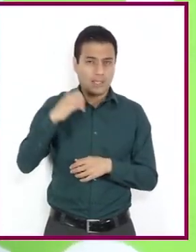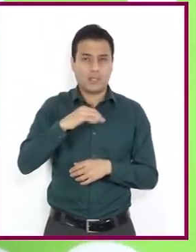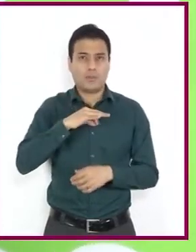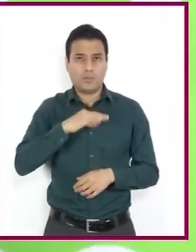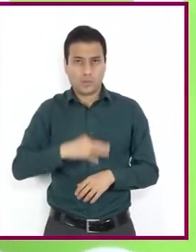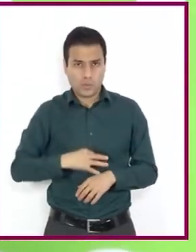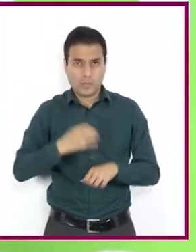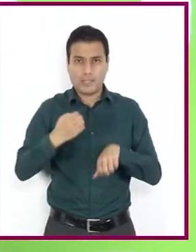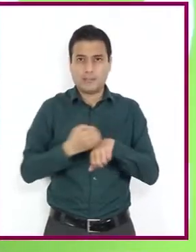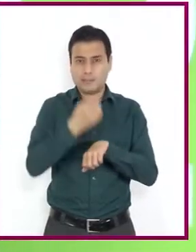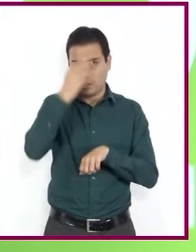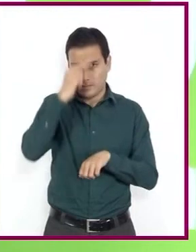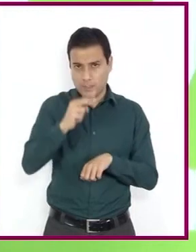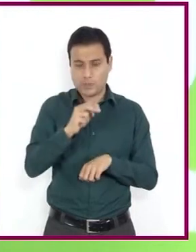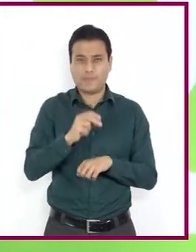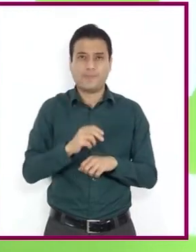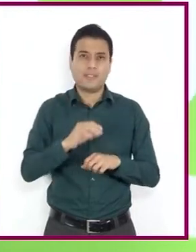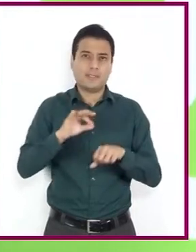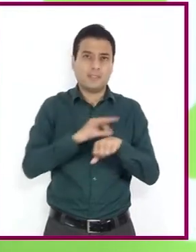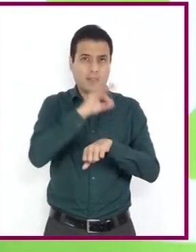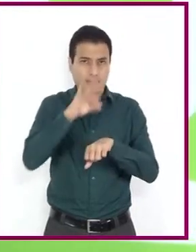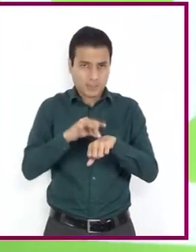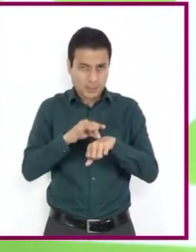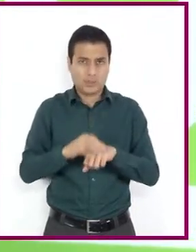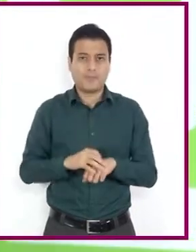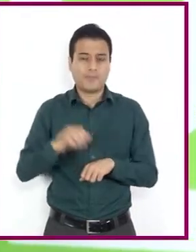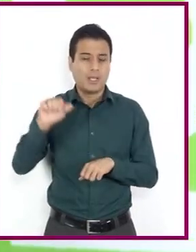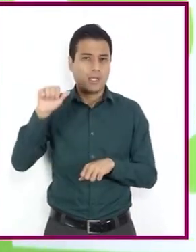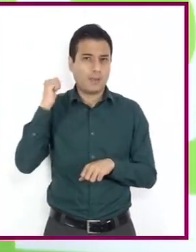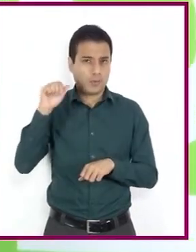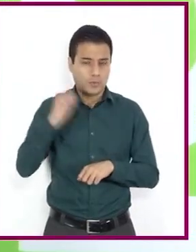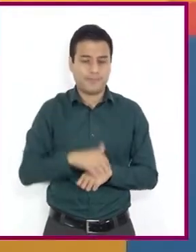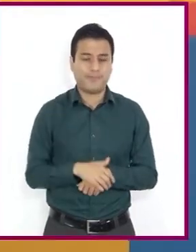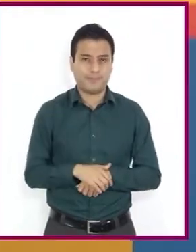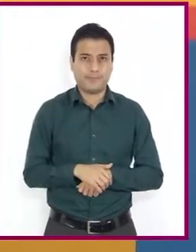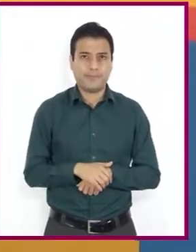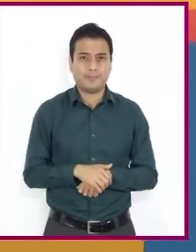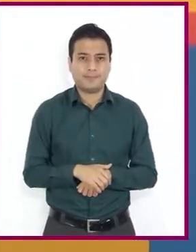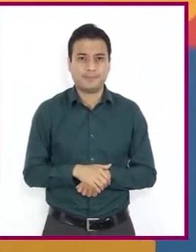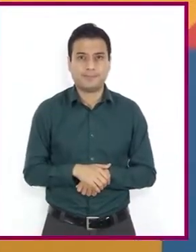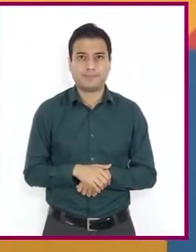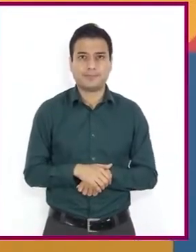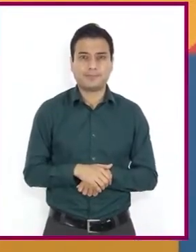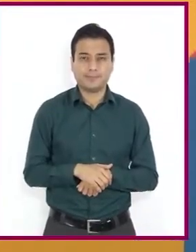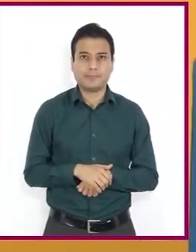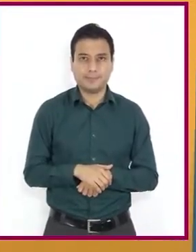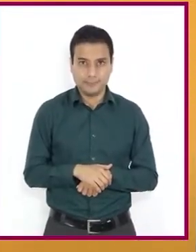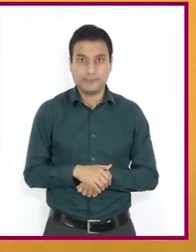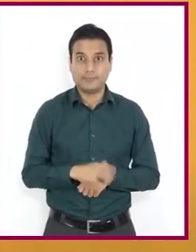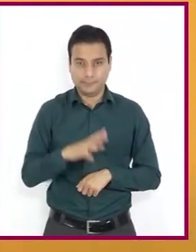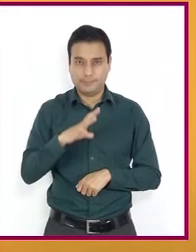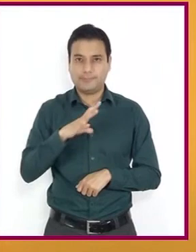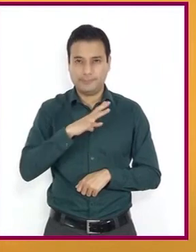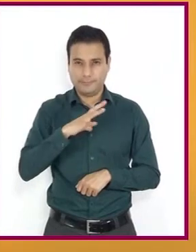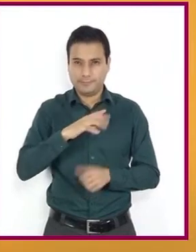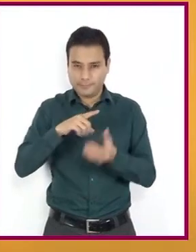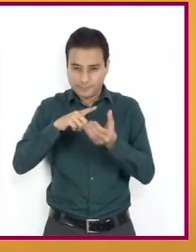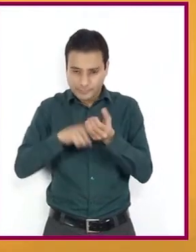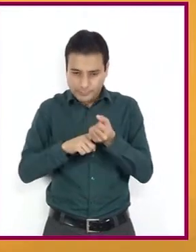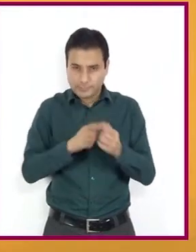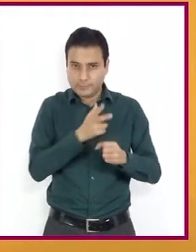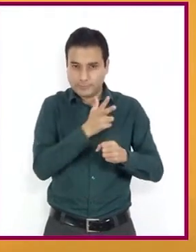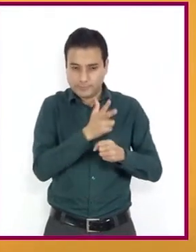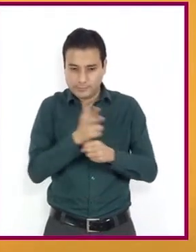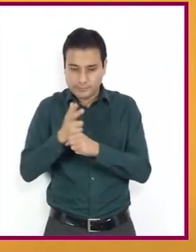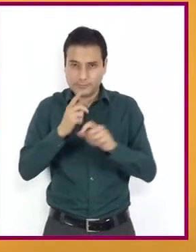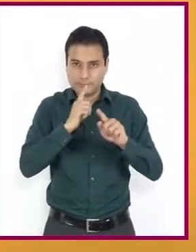de México, así como Chilpancingo y Acapulco, Guerrero. Los sensores monitorean permanentemente los movimientos